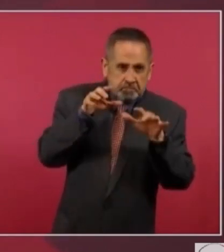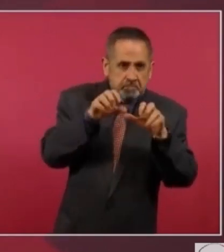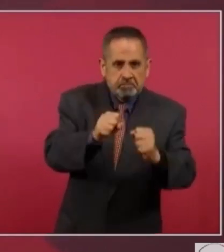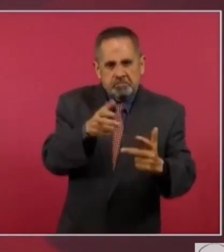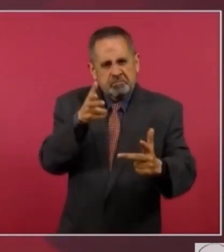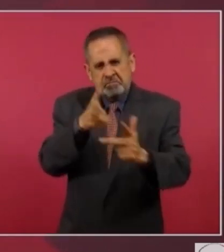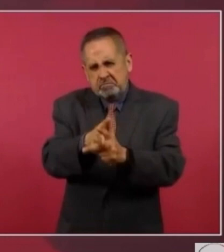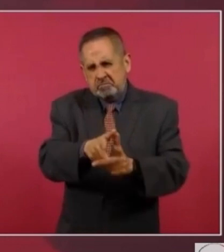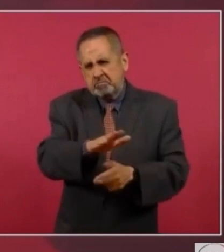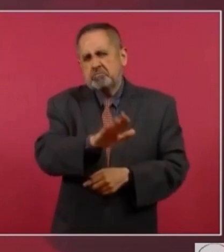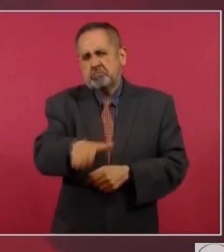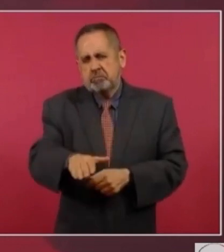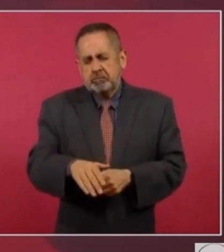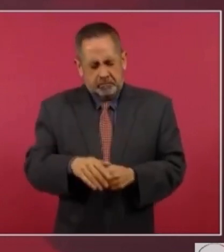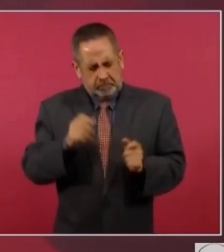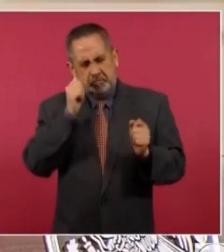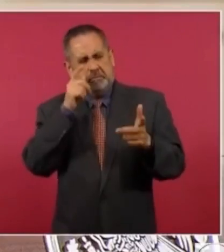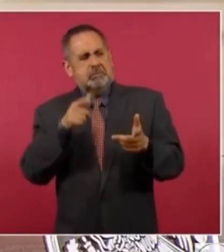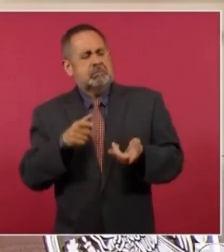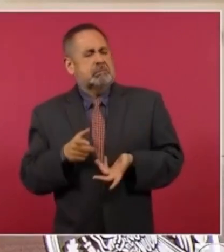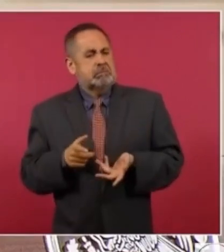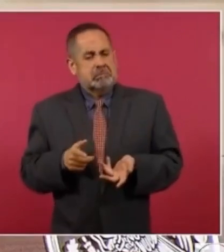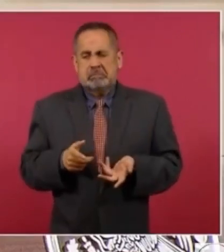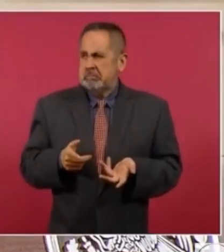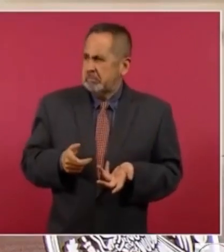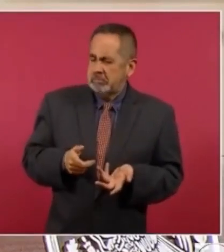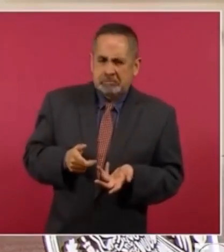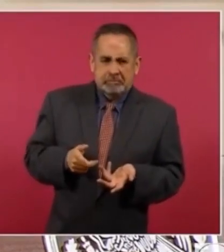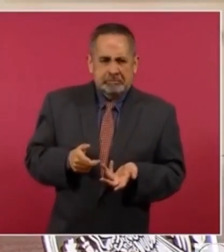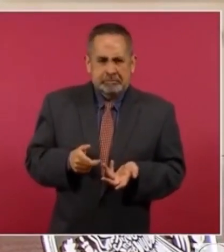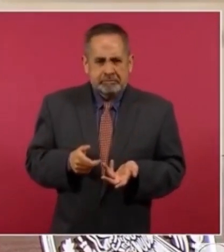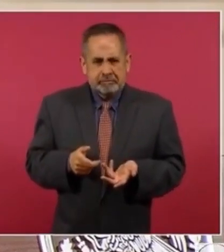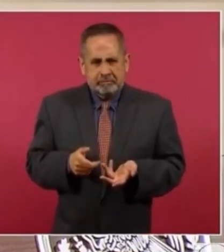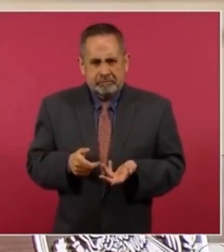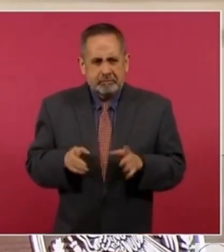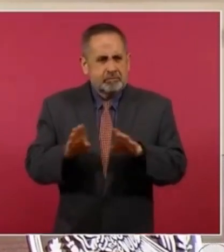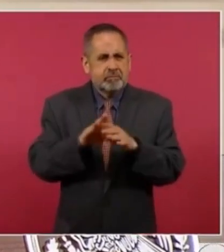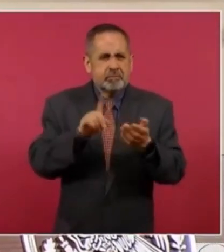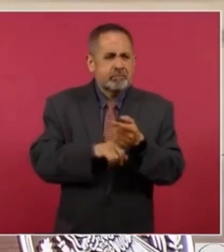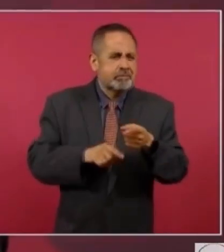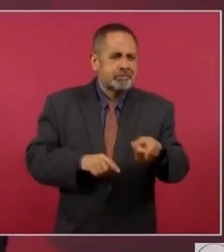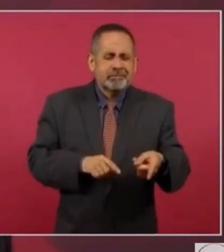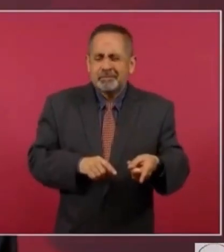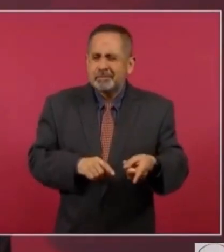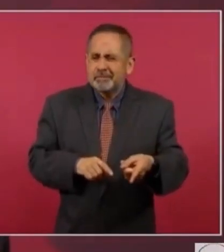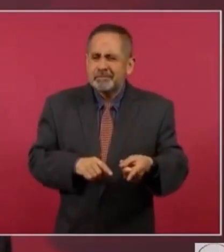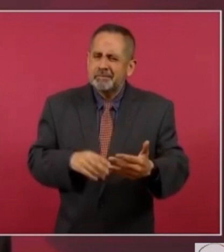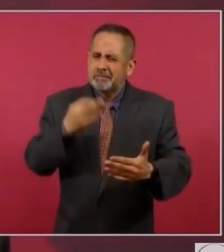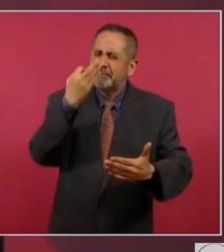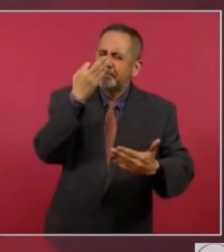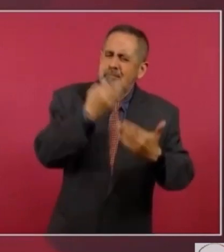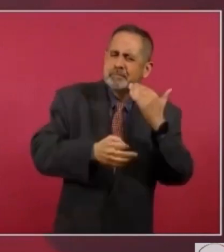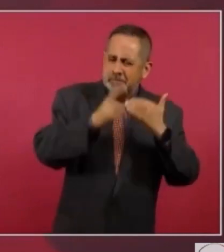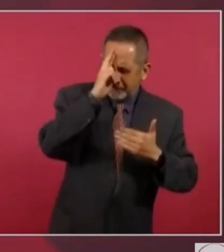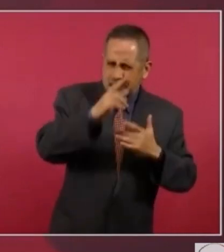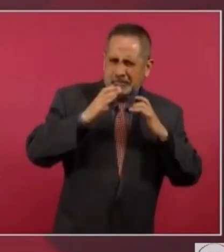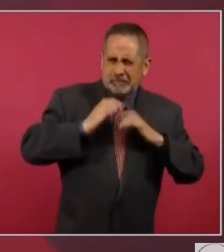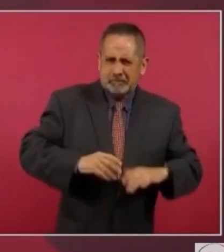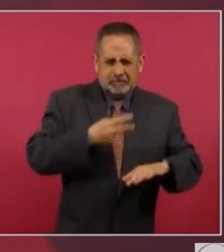y llamó mucho la atención porque profanaron, vamos a decir, el cuerpo,